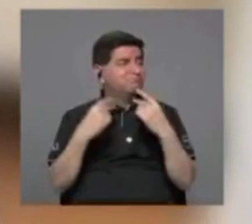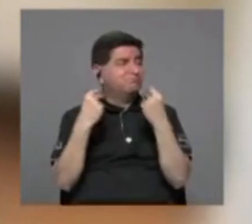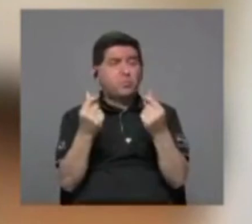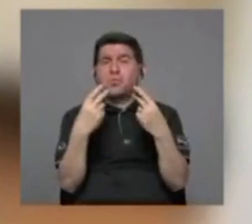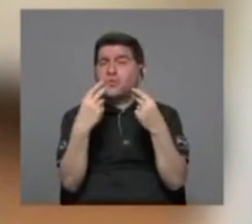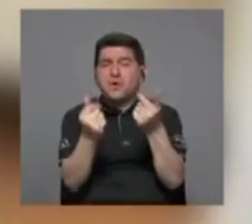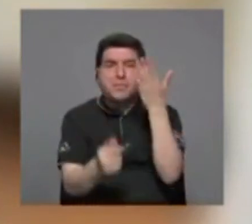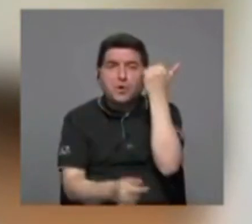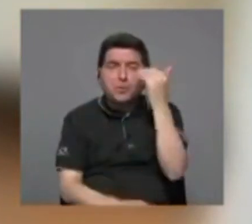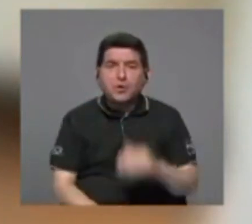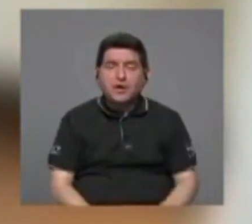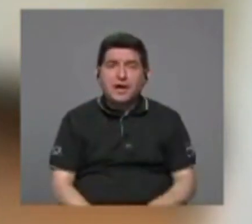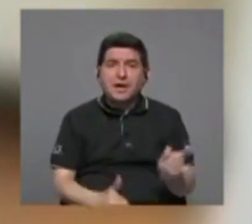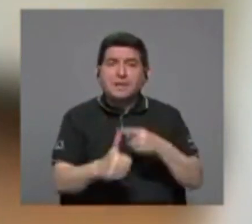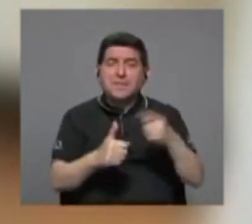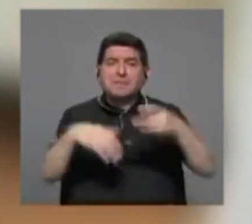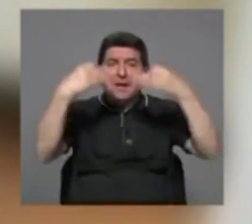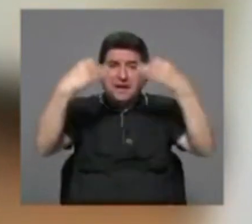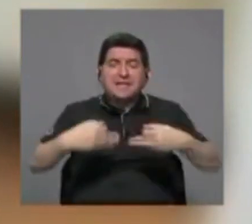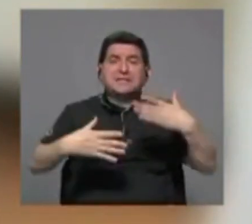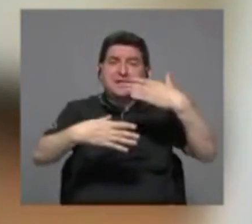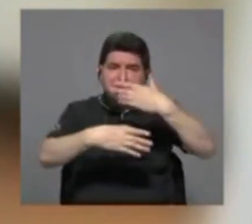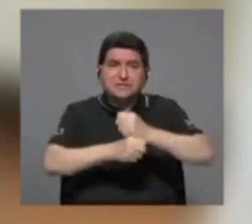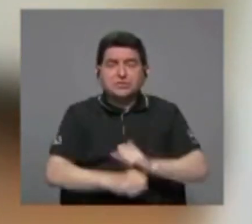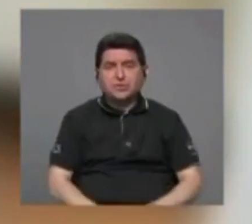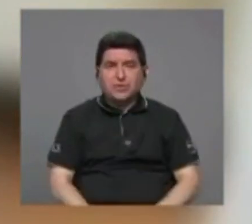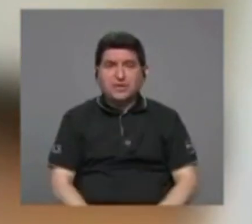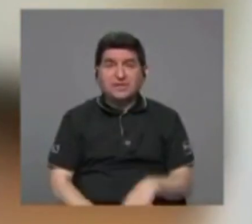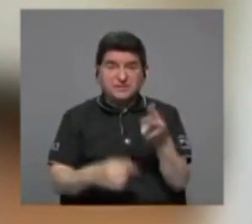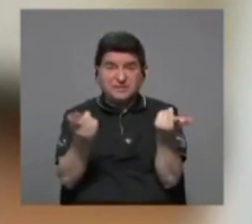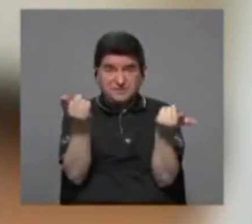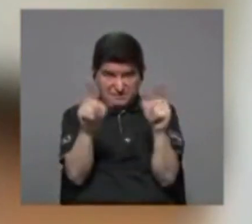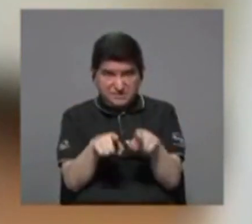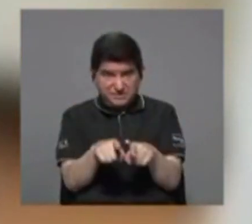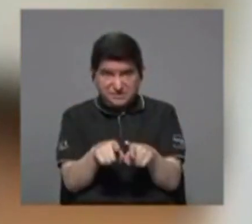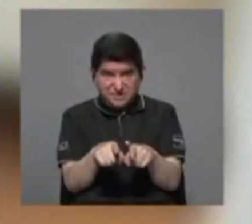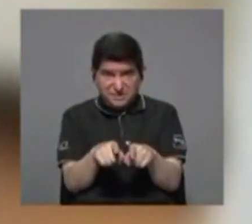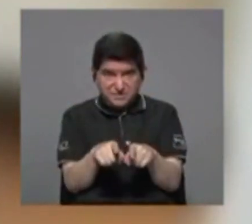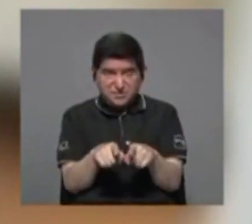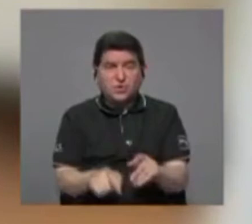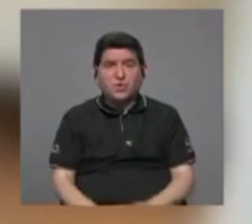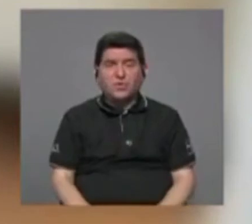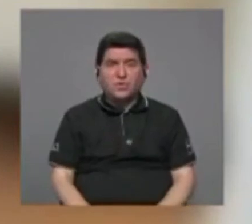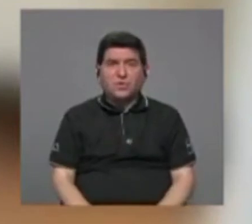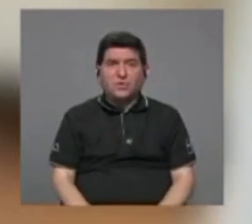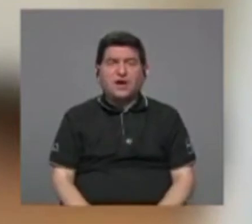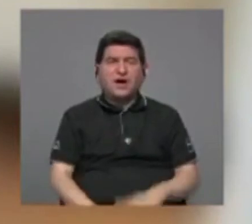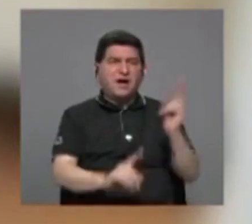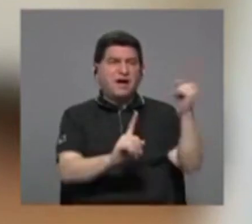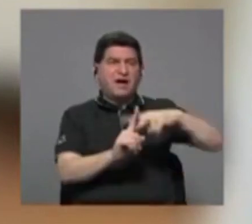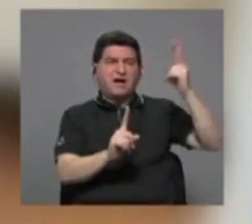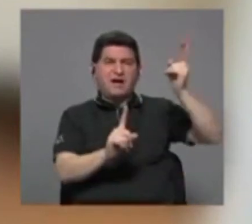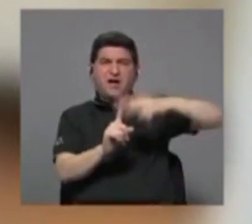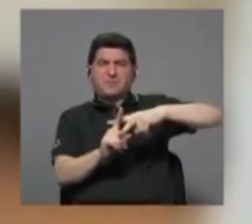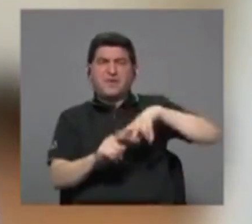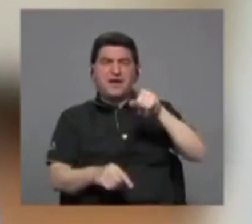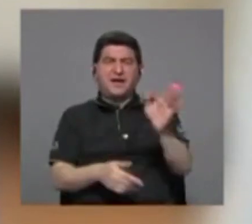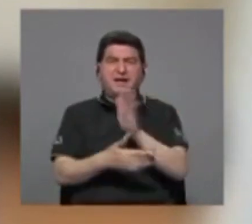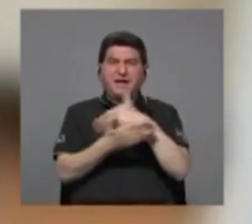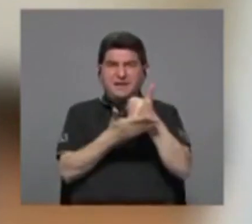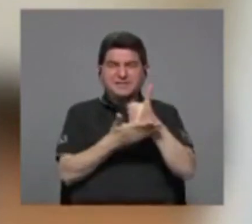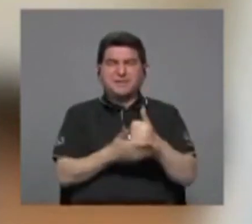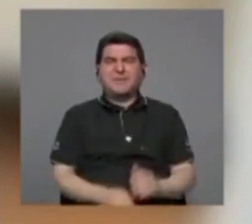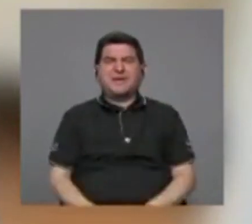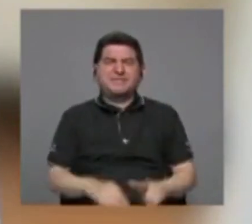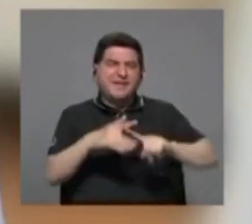rápidamente, porque las primeras medidas que va a tener que hacer va a ser de implementación de esas partes del